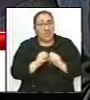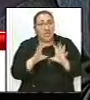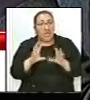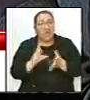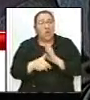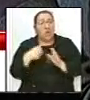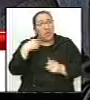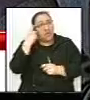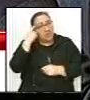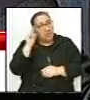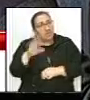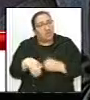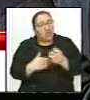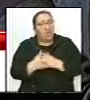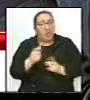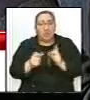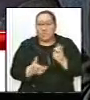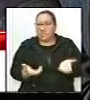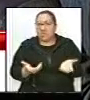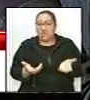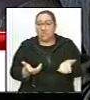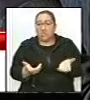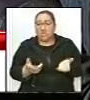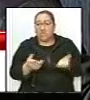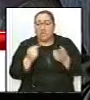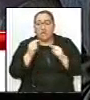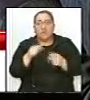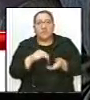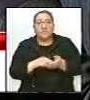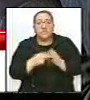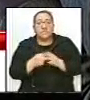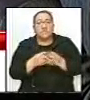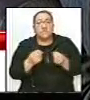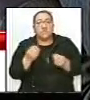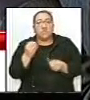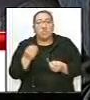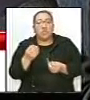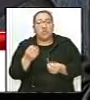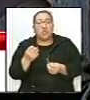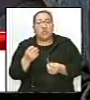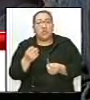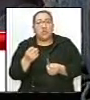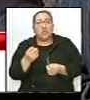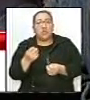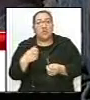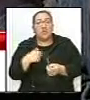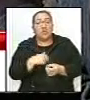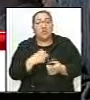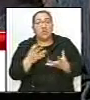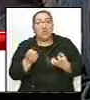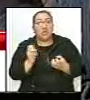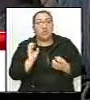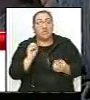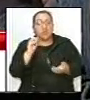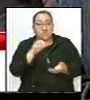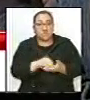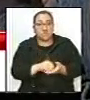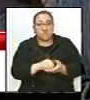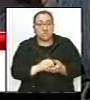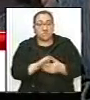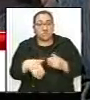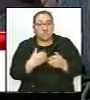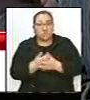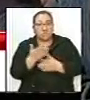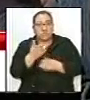generemos expectativas a la población. Y esto significa mucho porque si nosotros queremos arribar a la petición